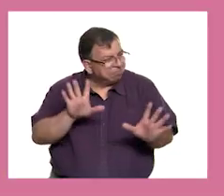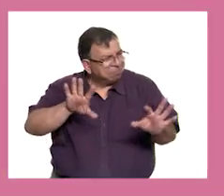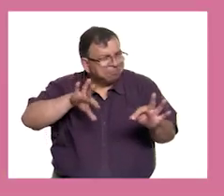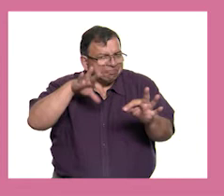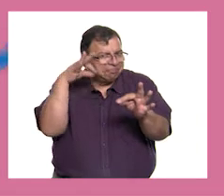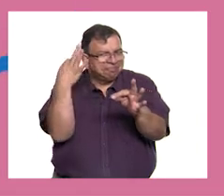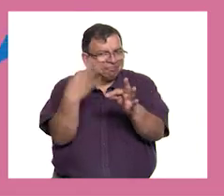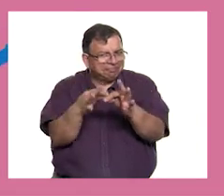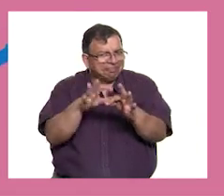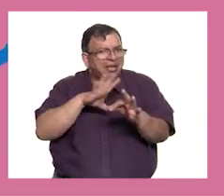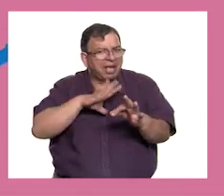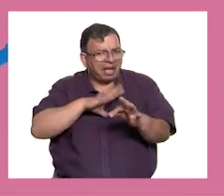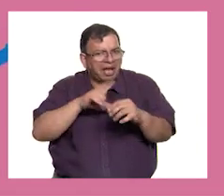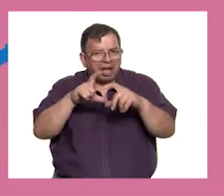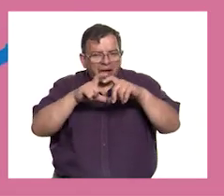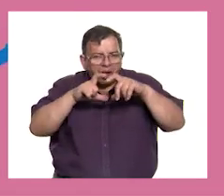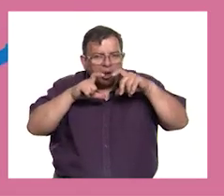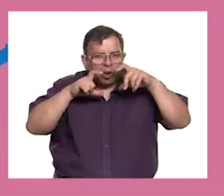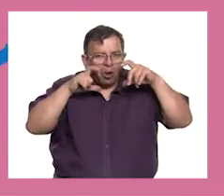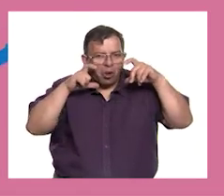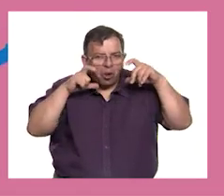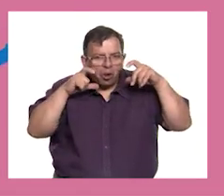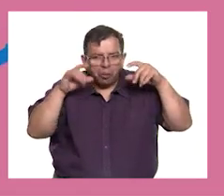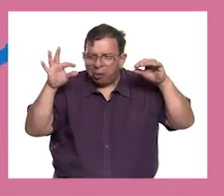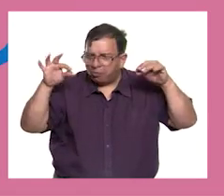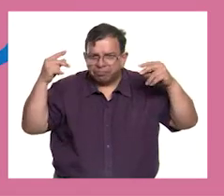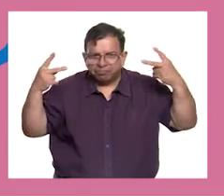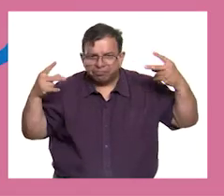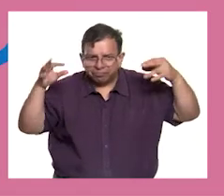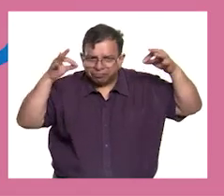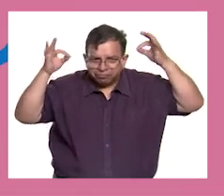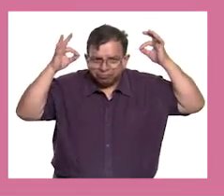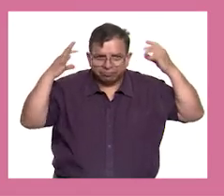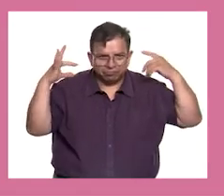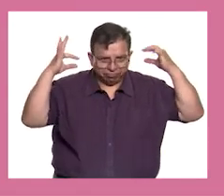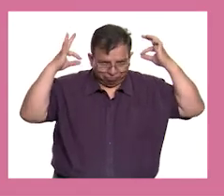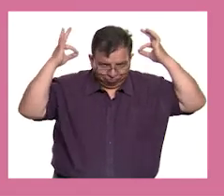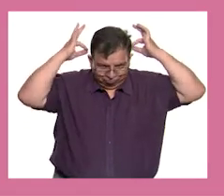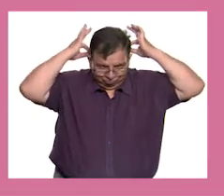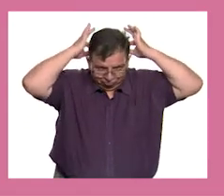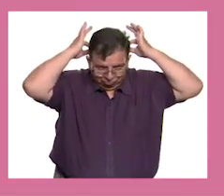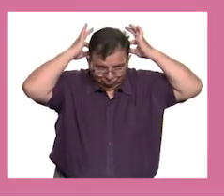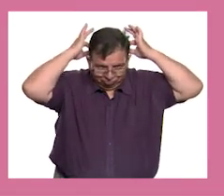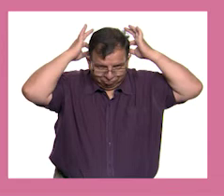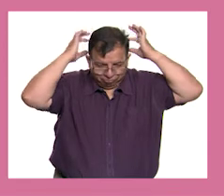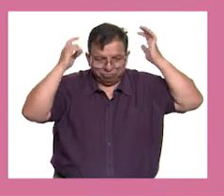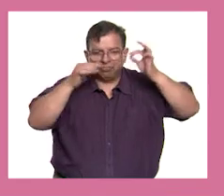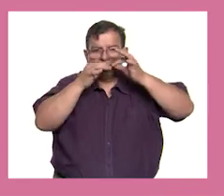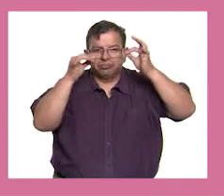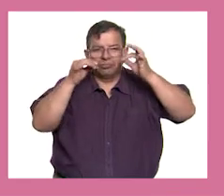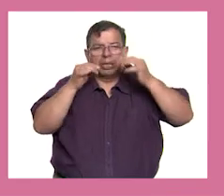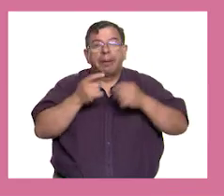¡Listo! Ya tienes un cubrebocas con 2 pares de cuerdas. Para